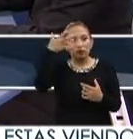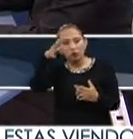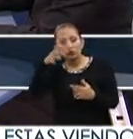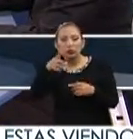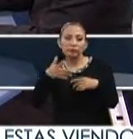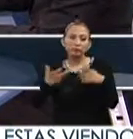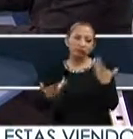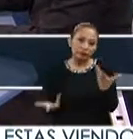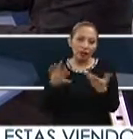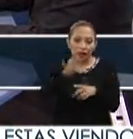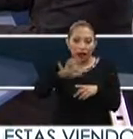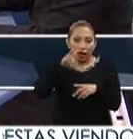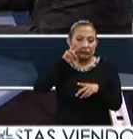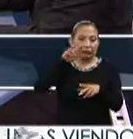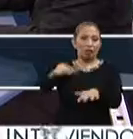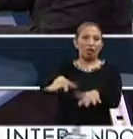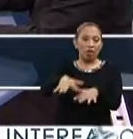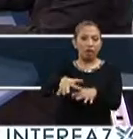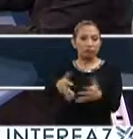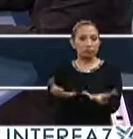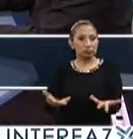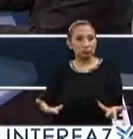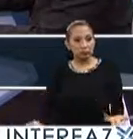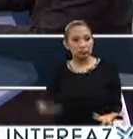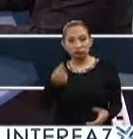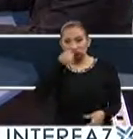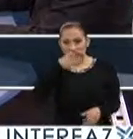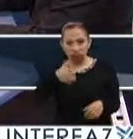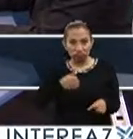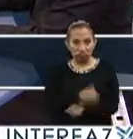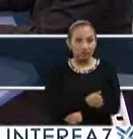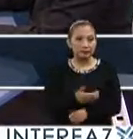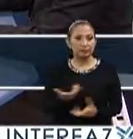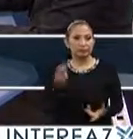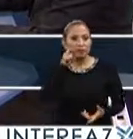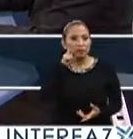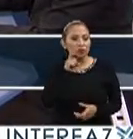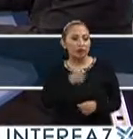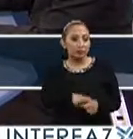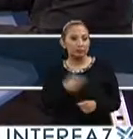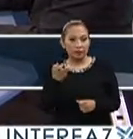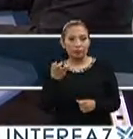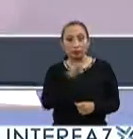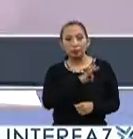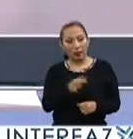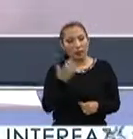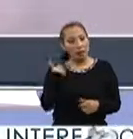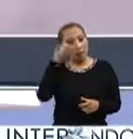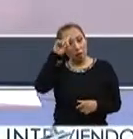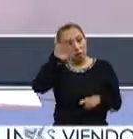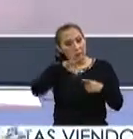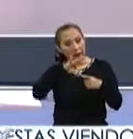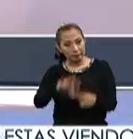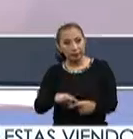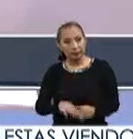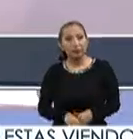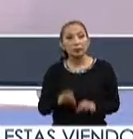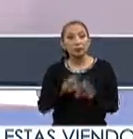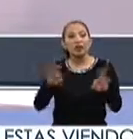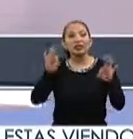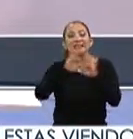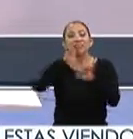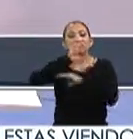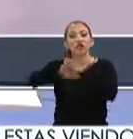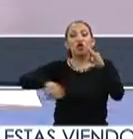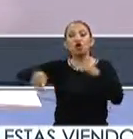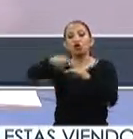si tienen contenido pues violento, Así sexual, etcétera. Y entonces eso puede ser una muy buena guía. Lo importante creo que es